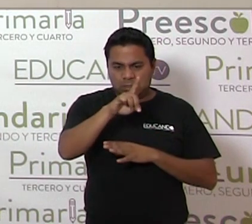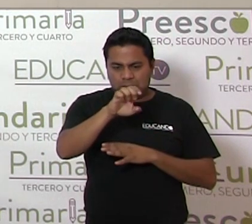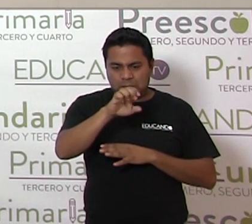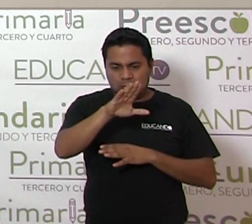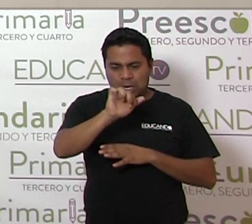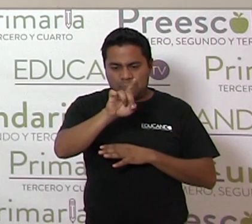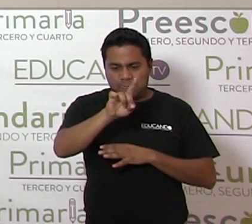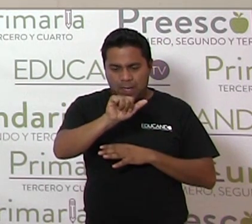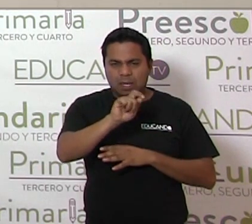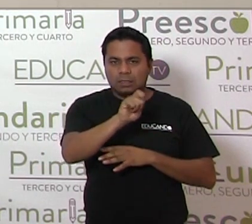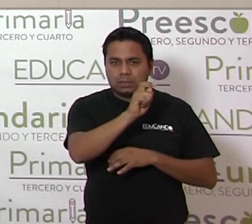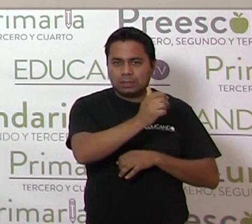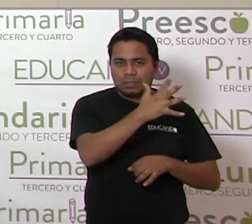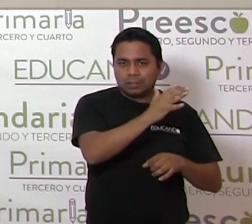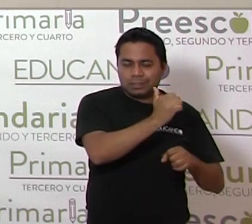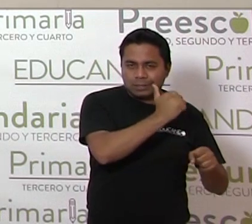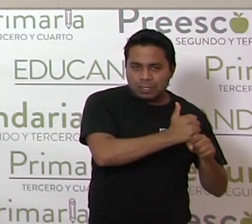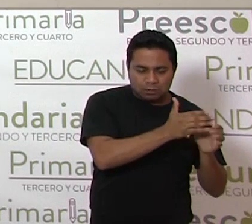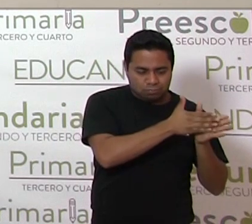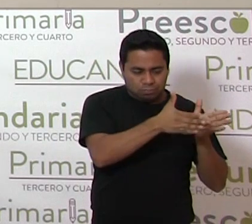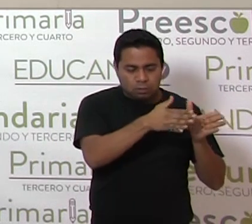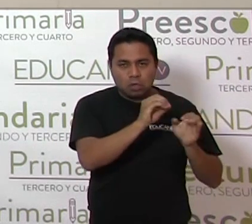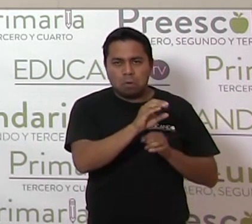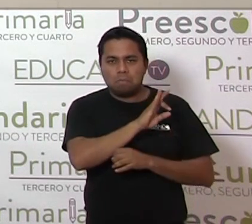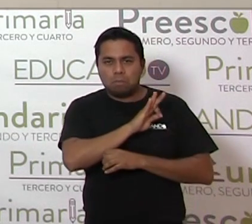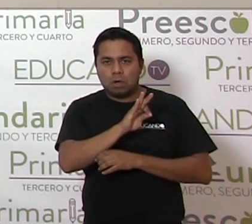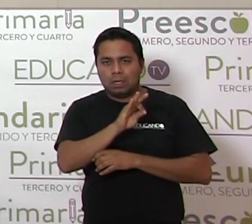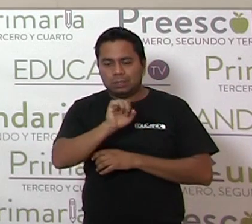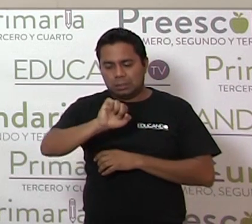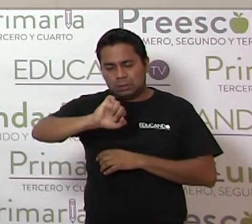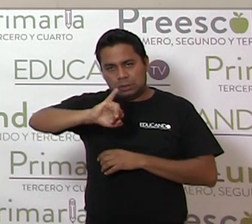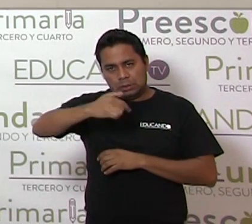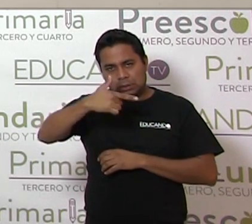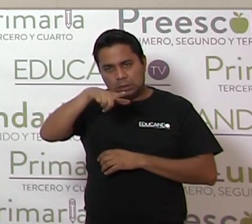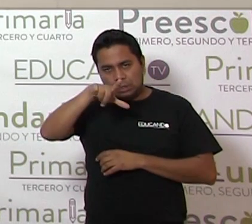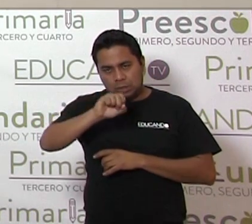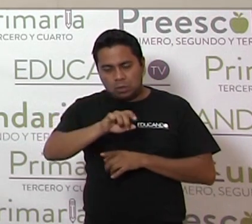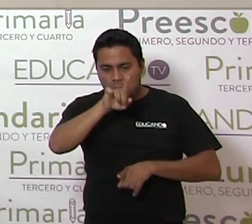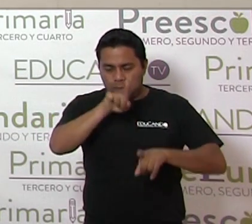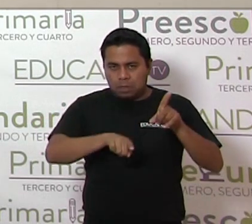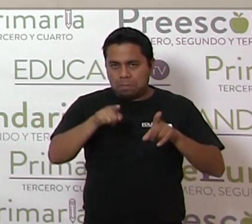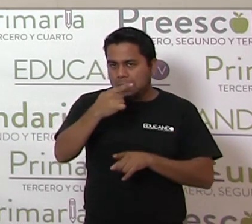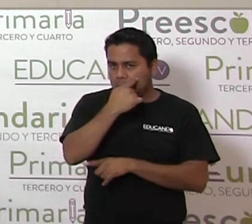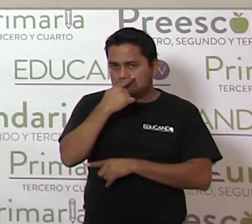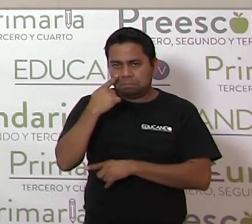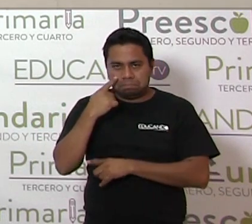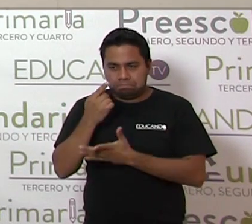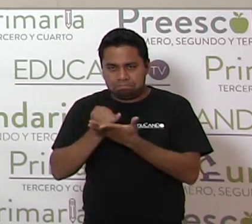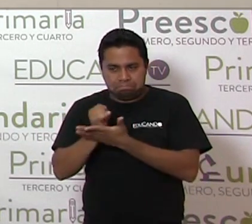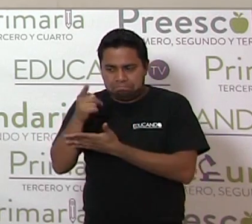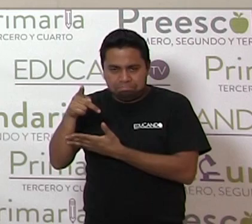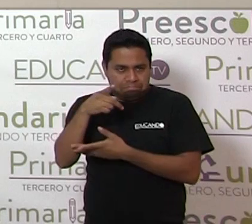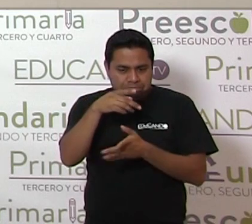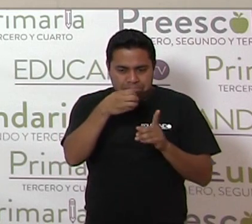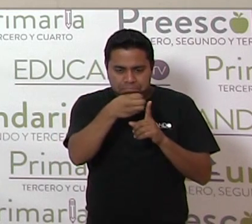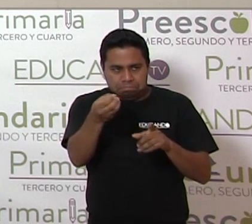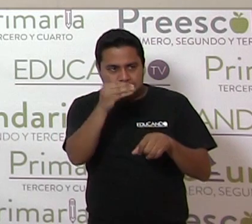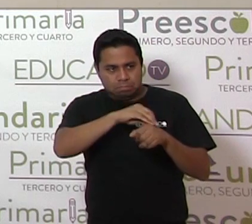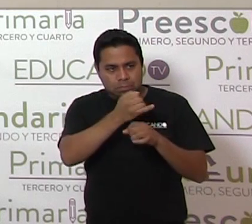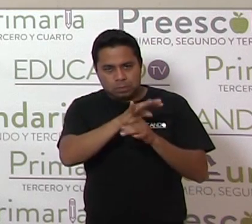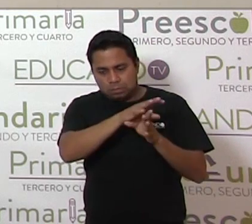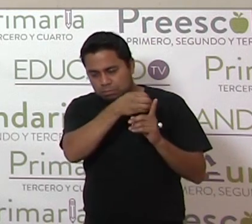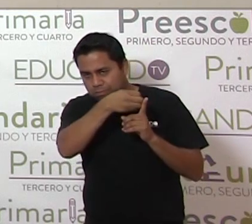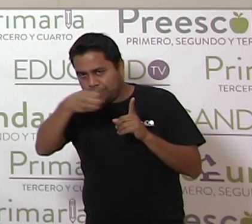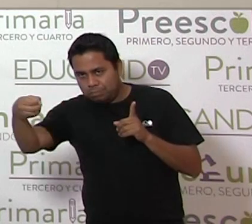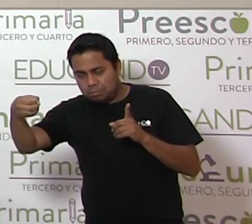década, ¿verdad? Bien. O también puede ser por ciclos, dependiendo de cómo quieras organizar tú la información. Muy